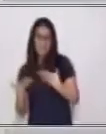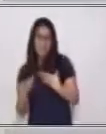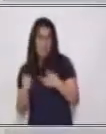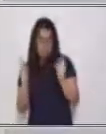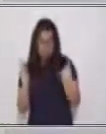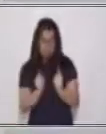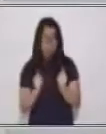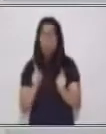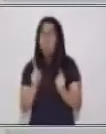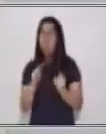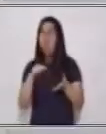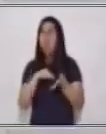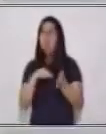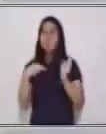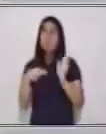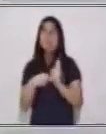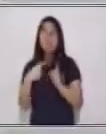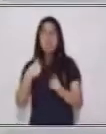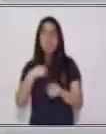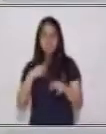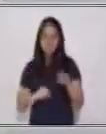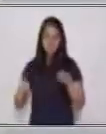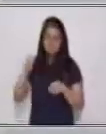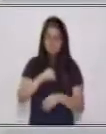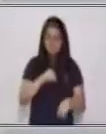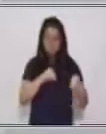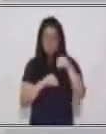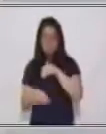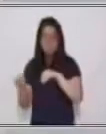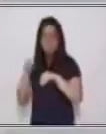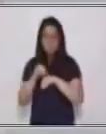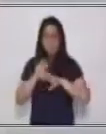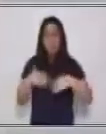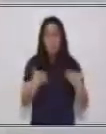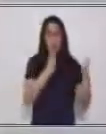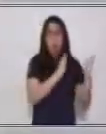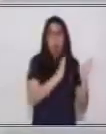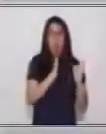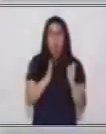mismo signo, surge la elipse.